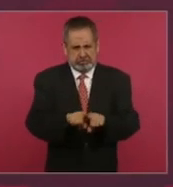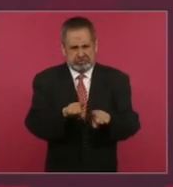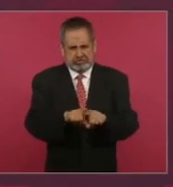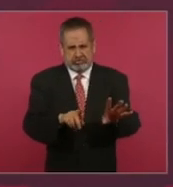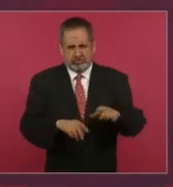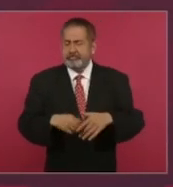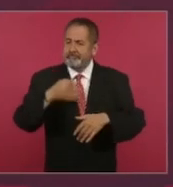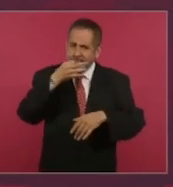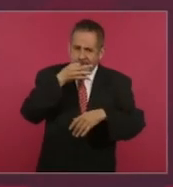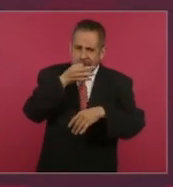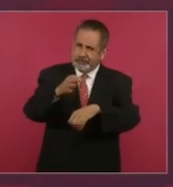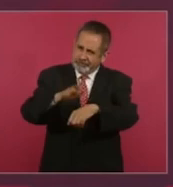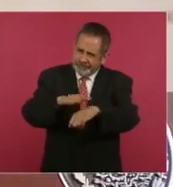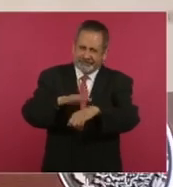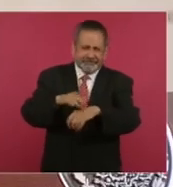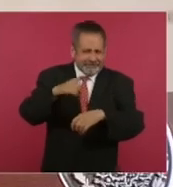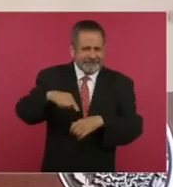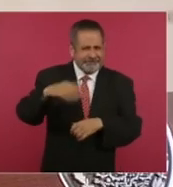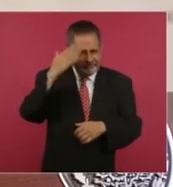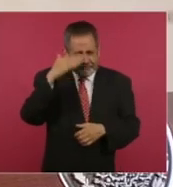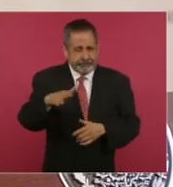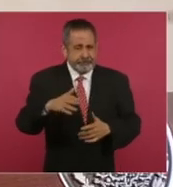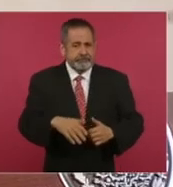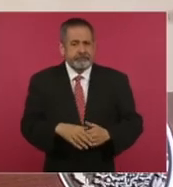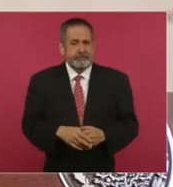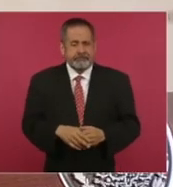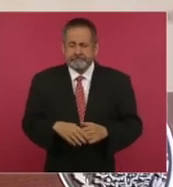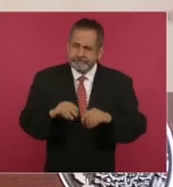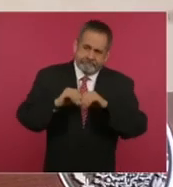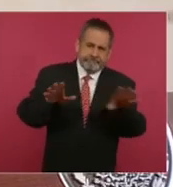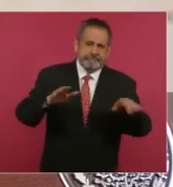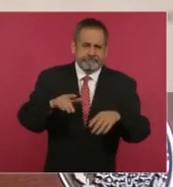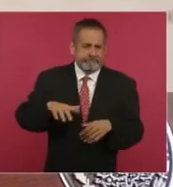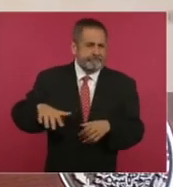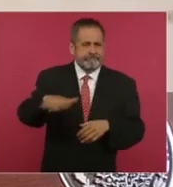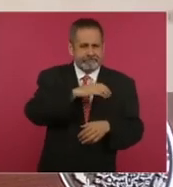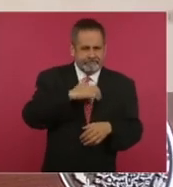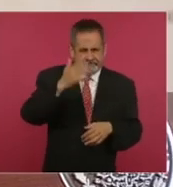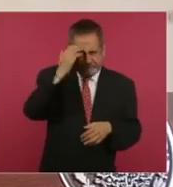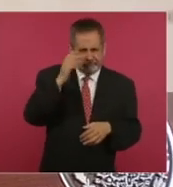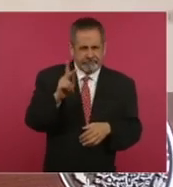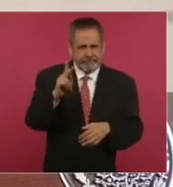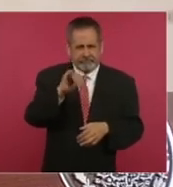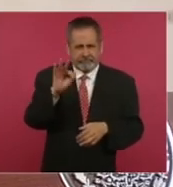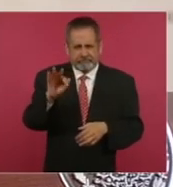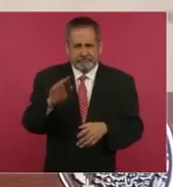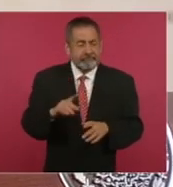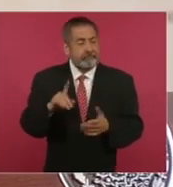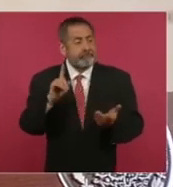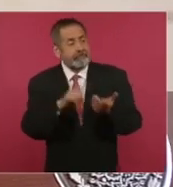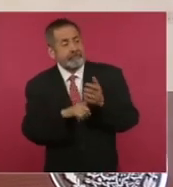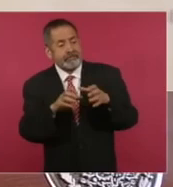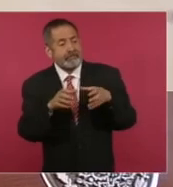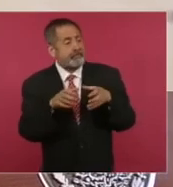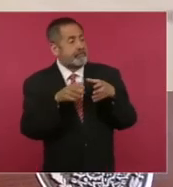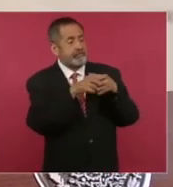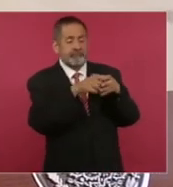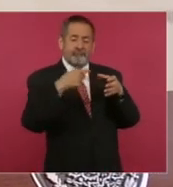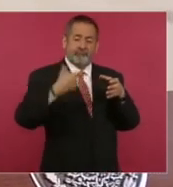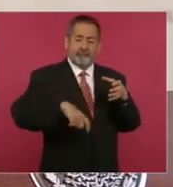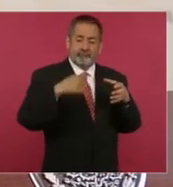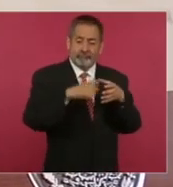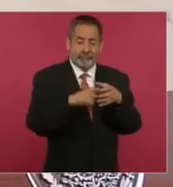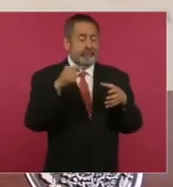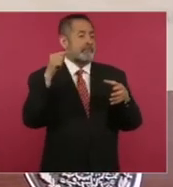a desprestigiar al gobierno y me consta que el gobierno de Estados Unidos las agencias para ser más precisos bueno sí el gobierno